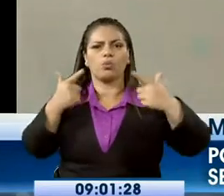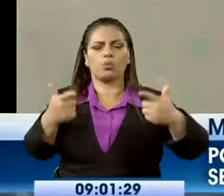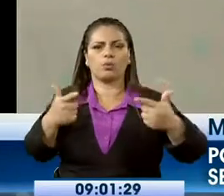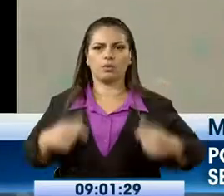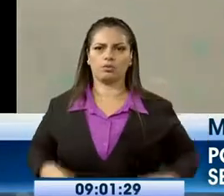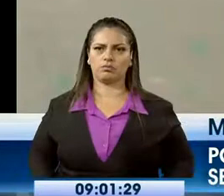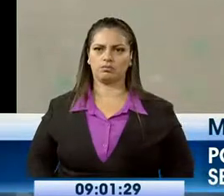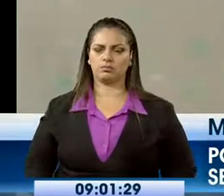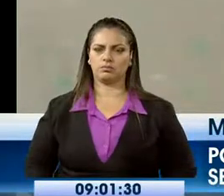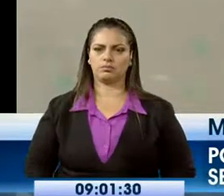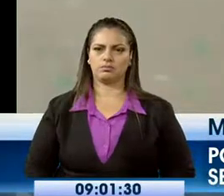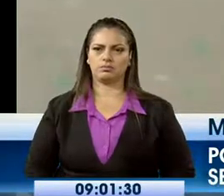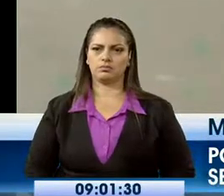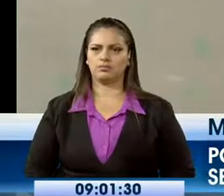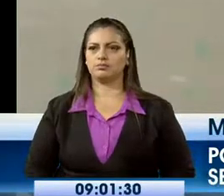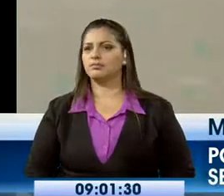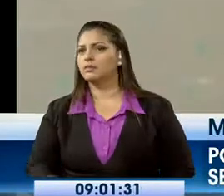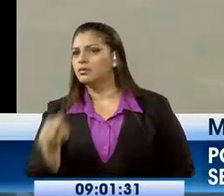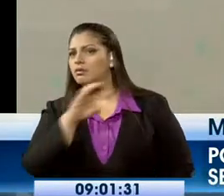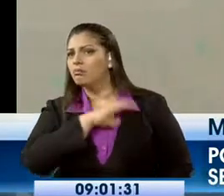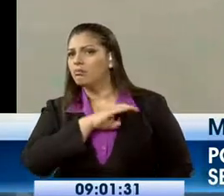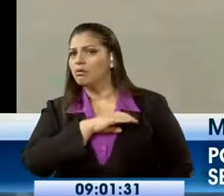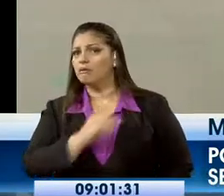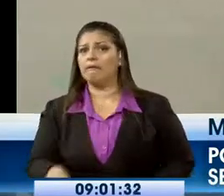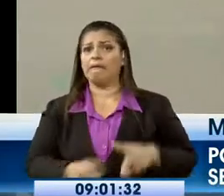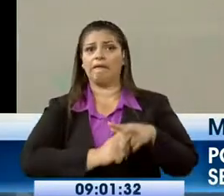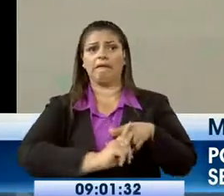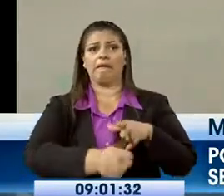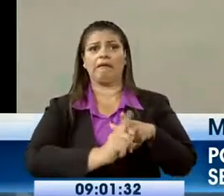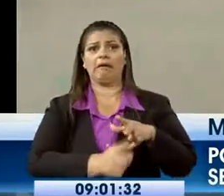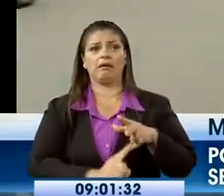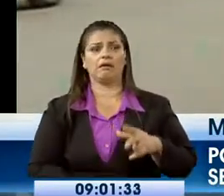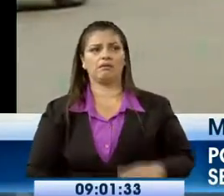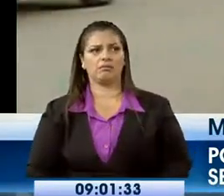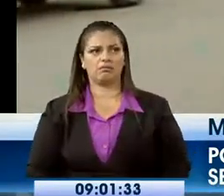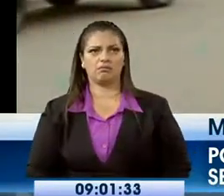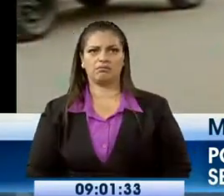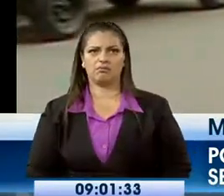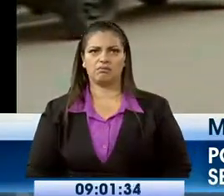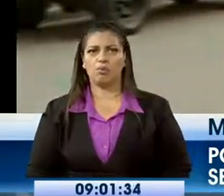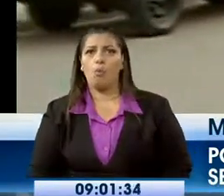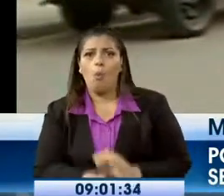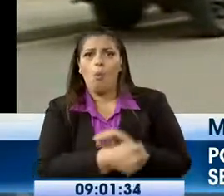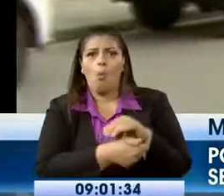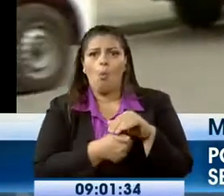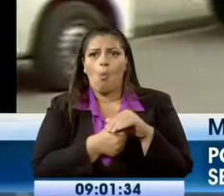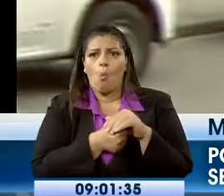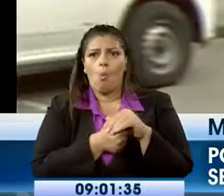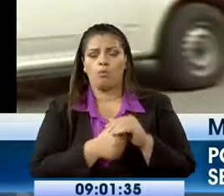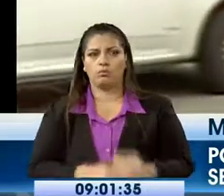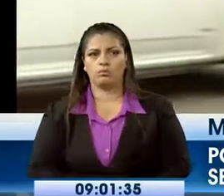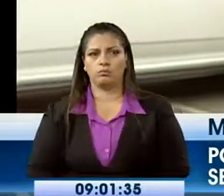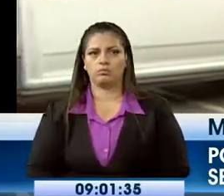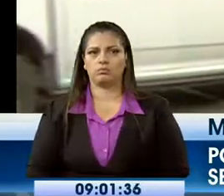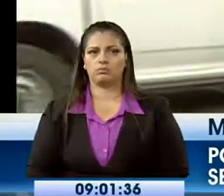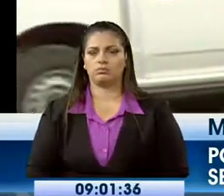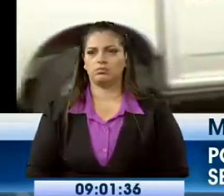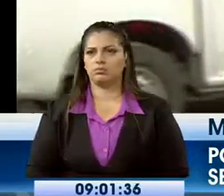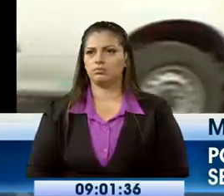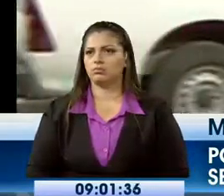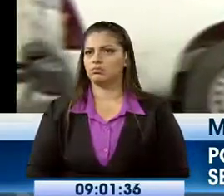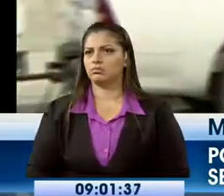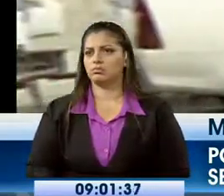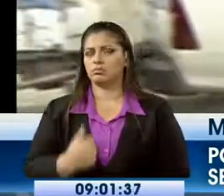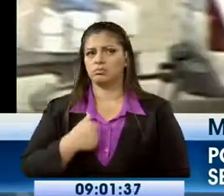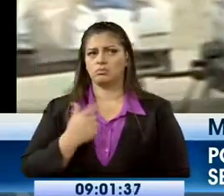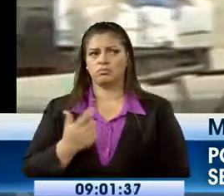aquí mismo. ¿Y salen huyendo entonces? Lo ven, que viene la policía, como las ratas buscan el hueco. Como las ratas. Yo le digo así, yo no tengo pelos en la